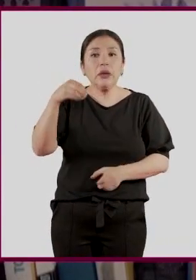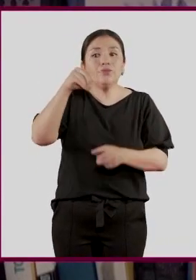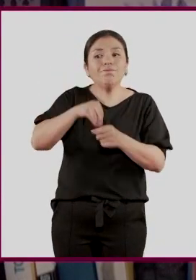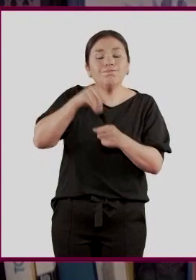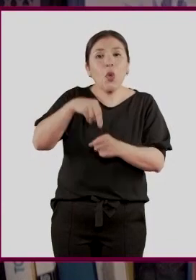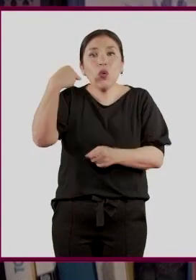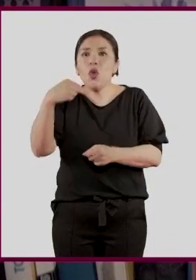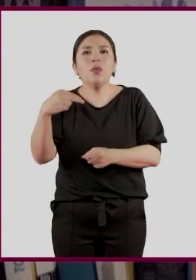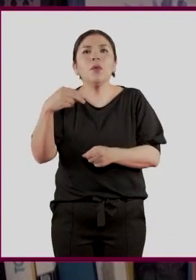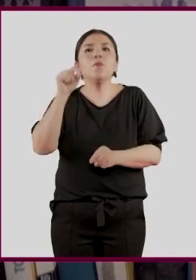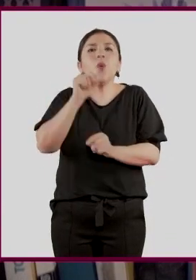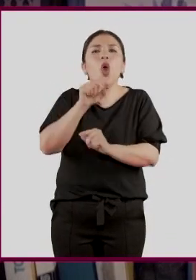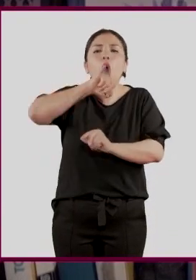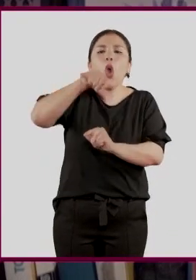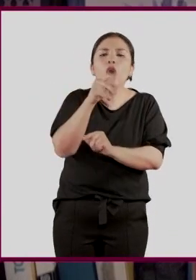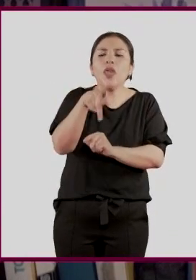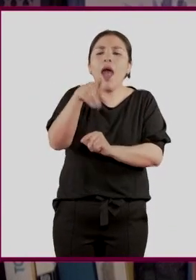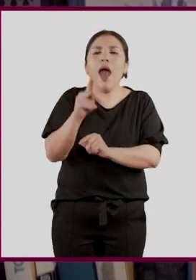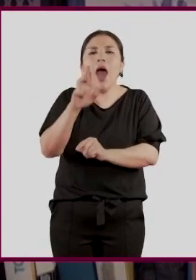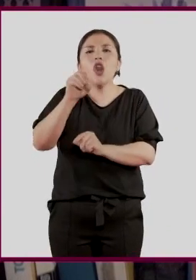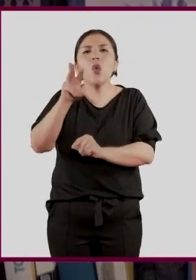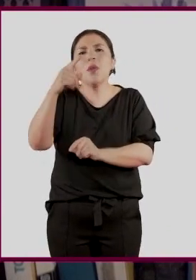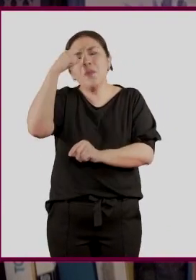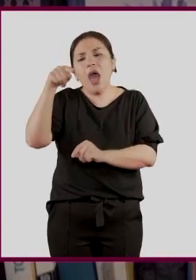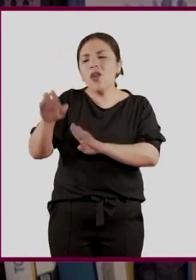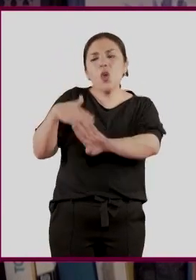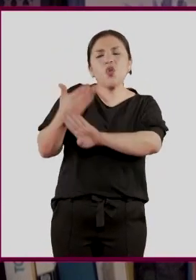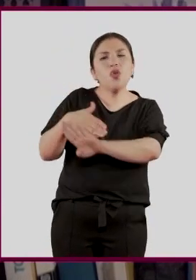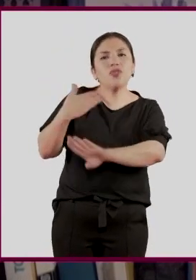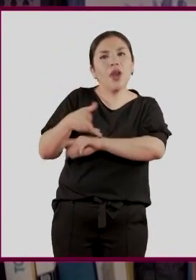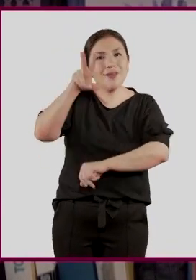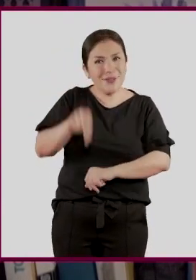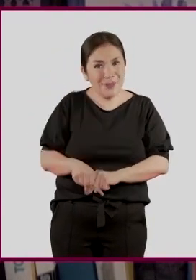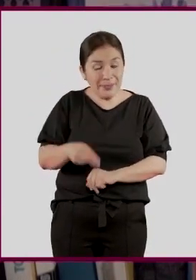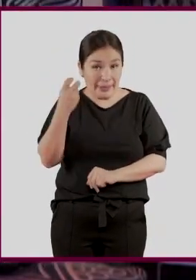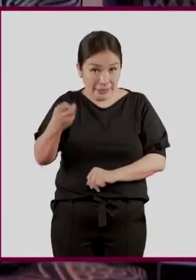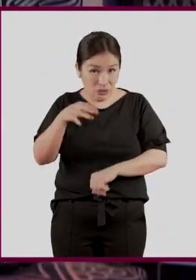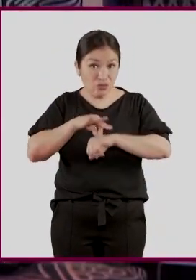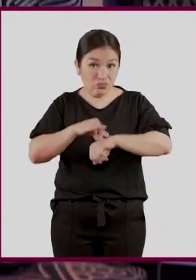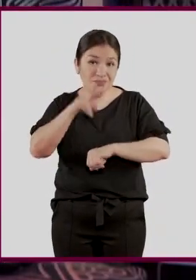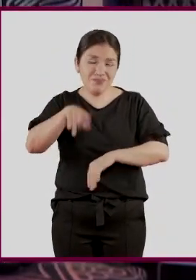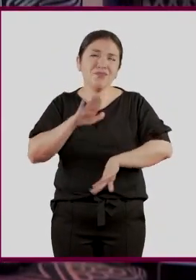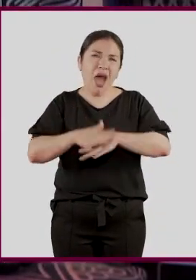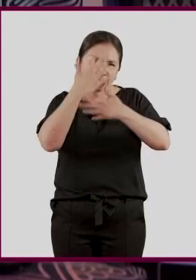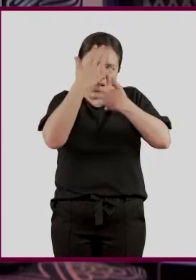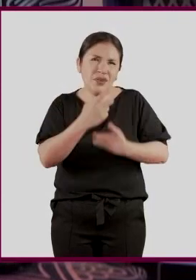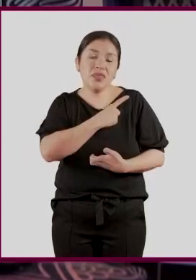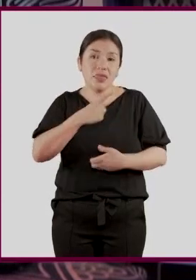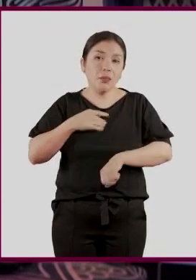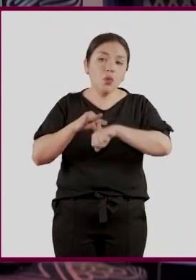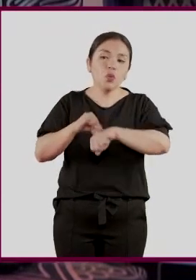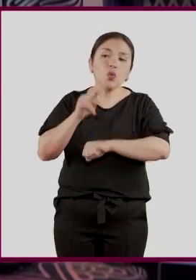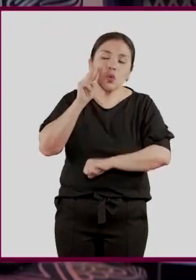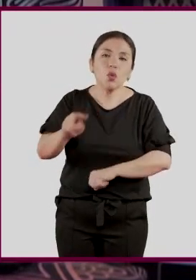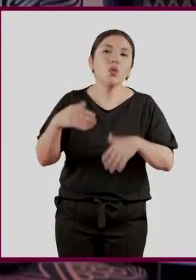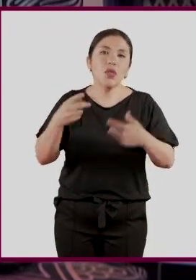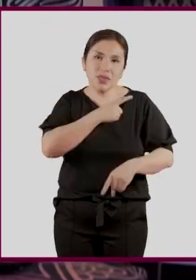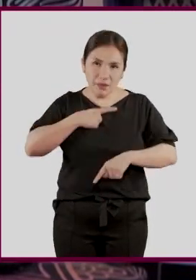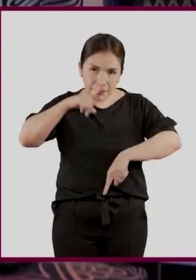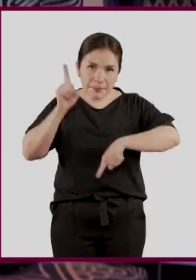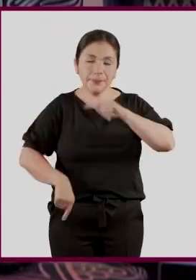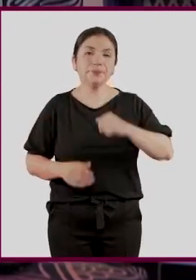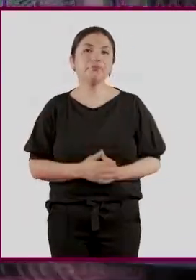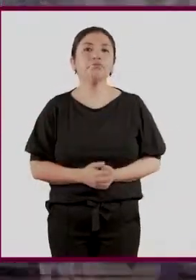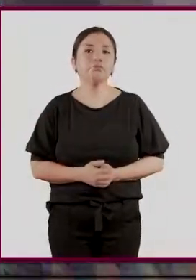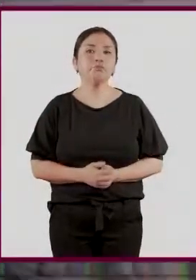ocultar su género poniendo solo iniciales para que no hubiera un prejuicio contra ella. Esto es una realidad triste que hay que visibilizar